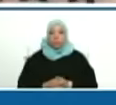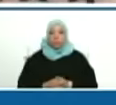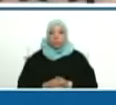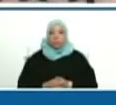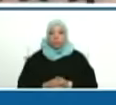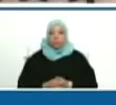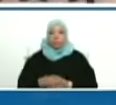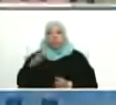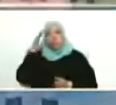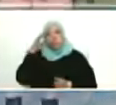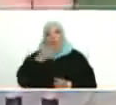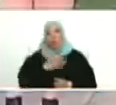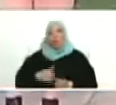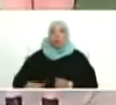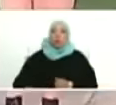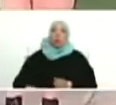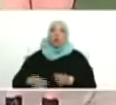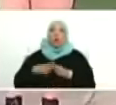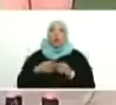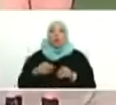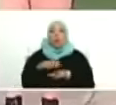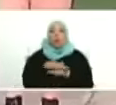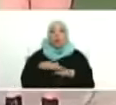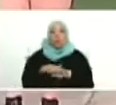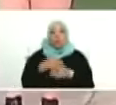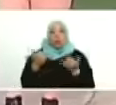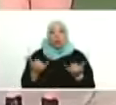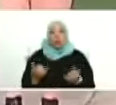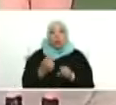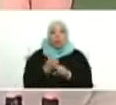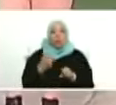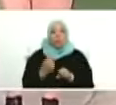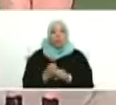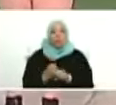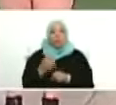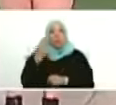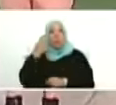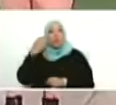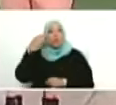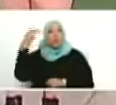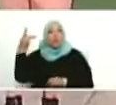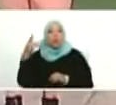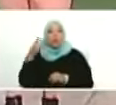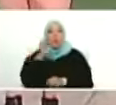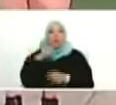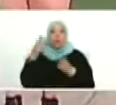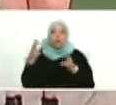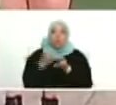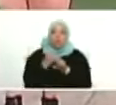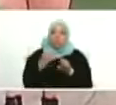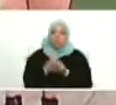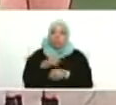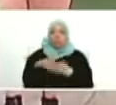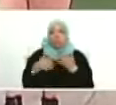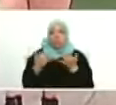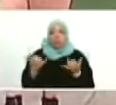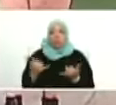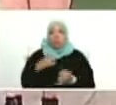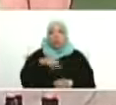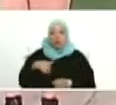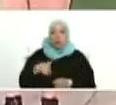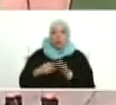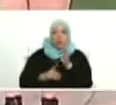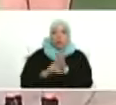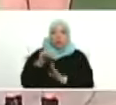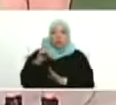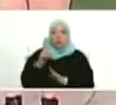Saludos, presidente, saludos a todos los ministros que están allá en ese sueño, en esa gran vitrina que es nuestro núcleo de